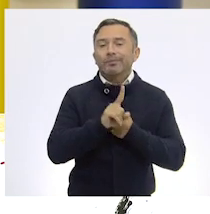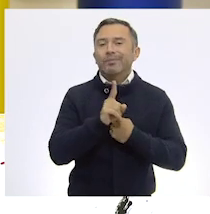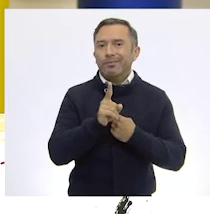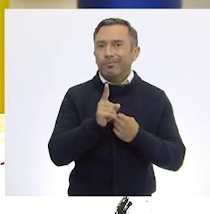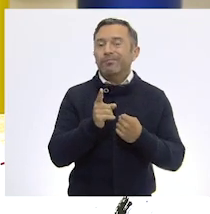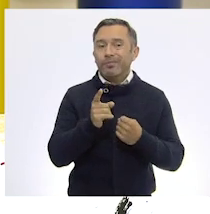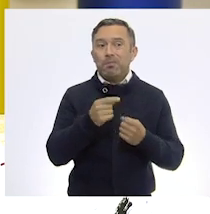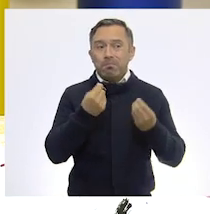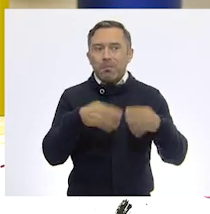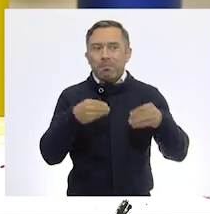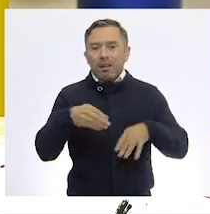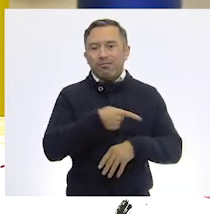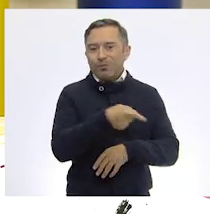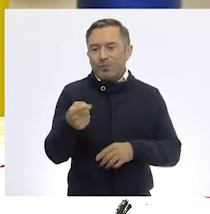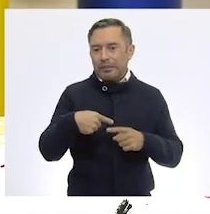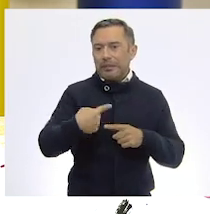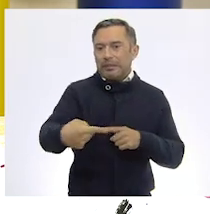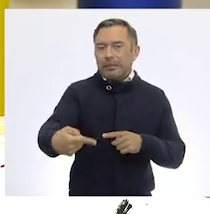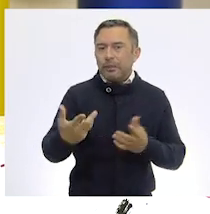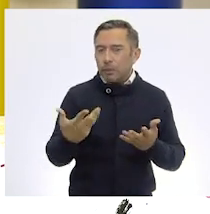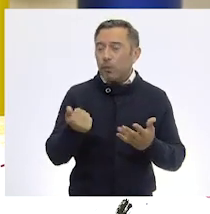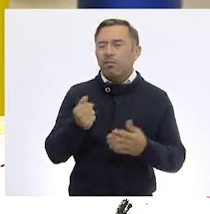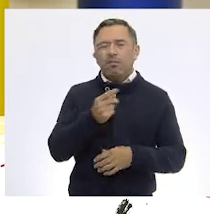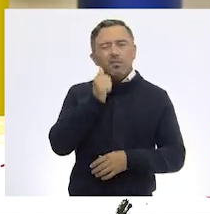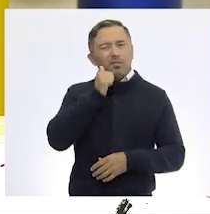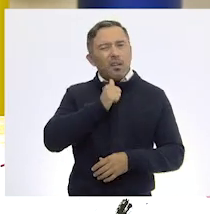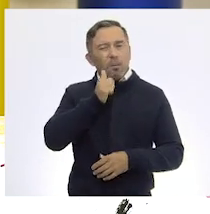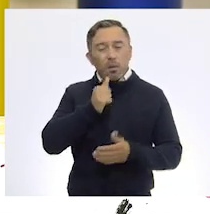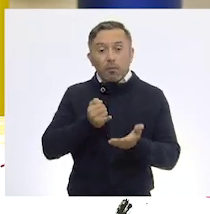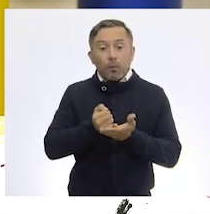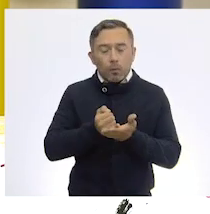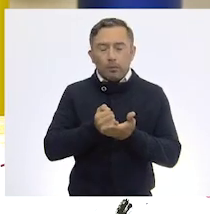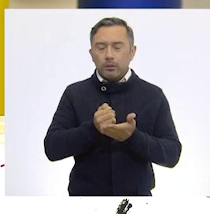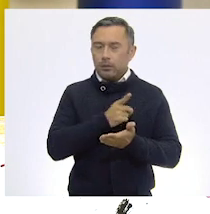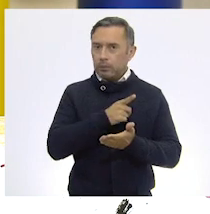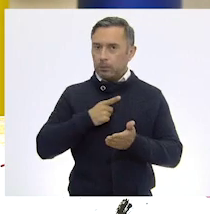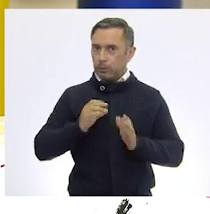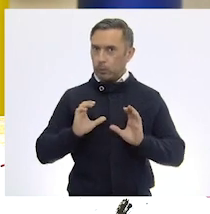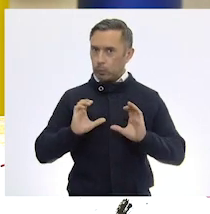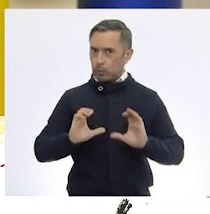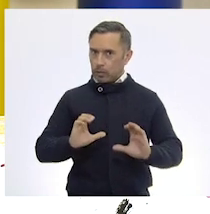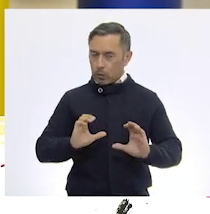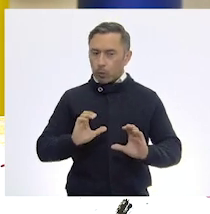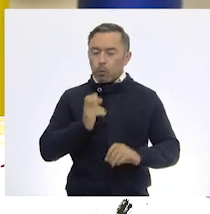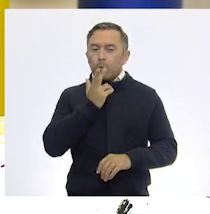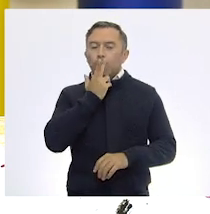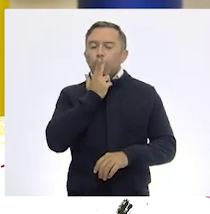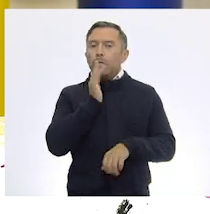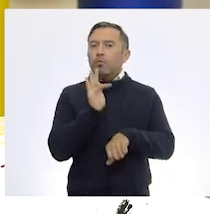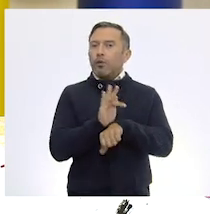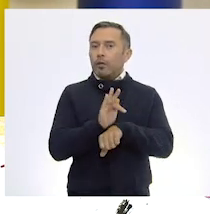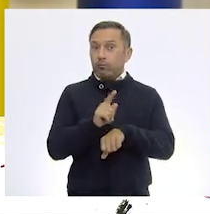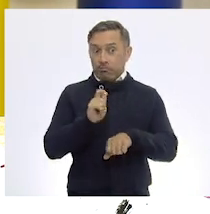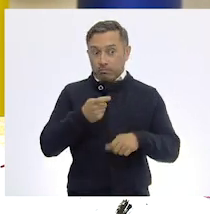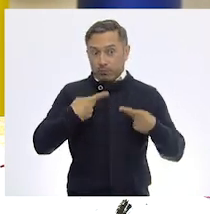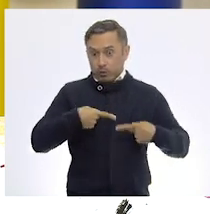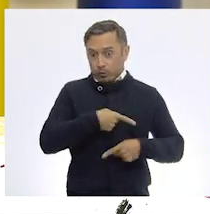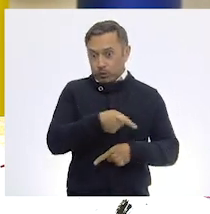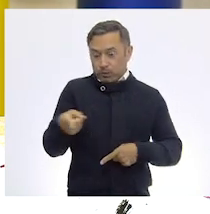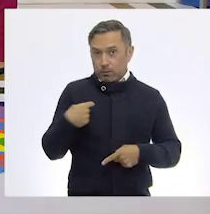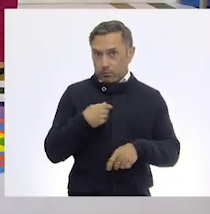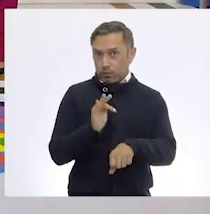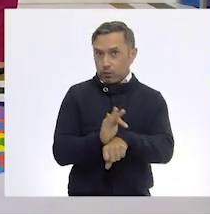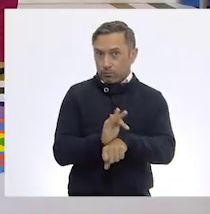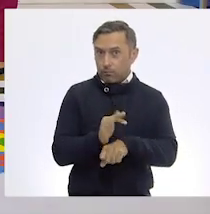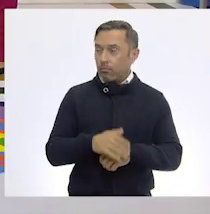actuar para nuestro cuidado y protección, así como para el cuidado y protección de las demás personas. Así